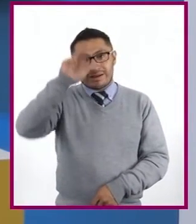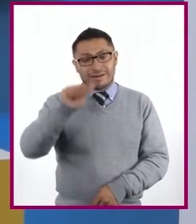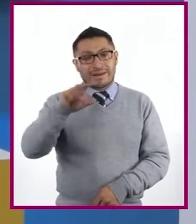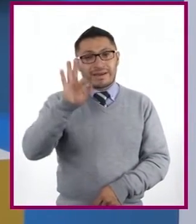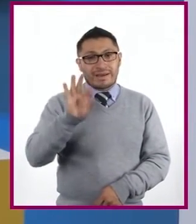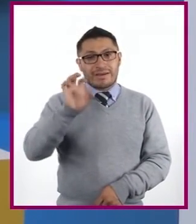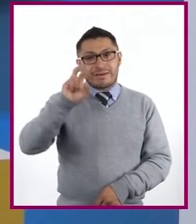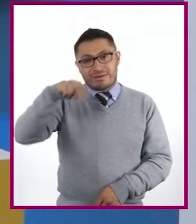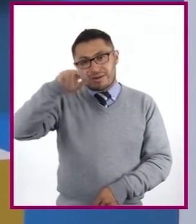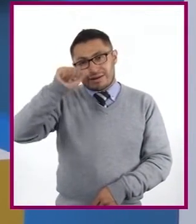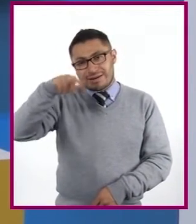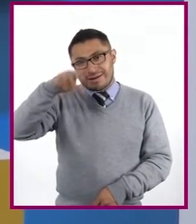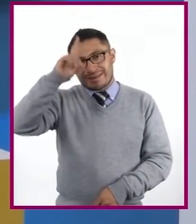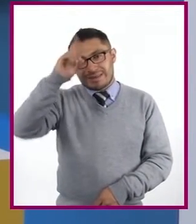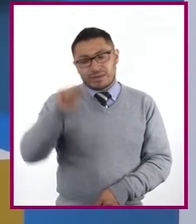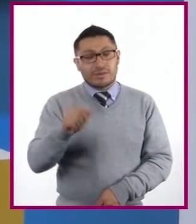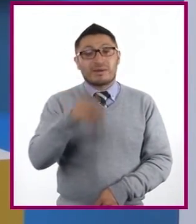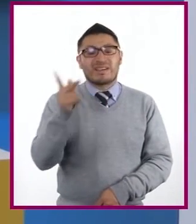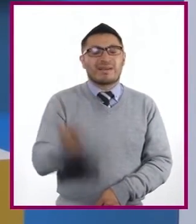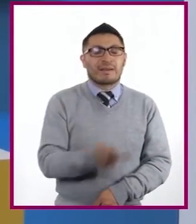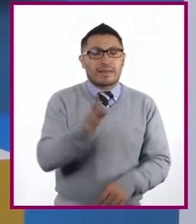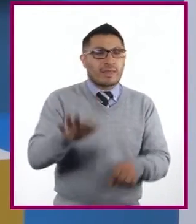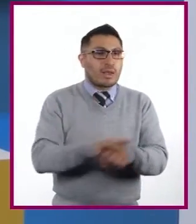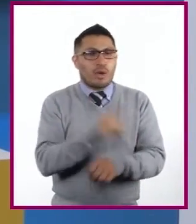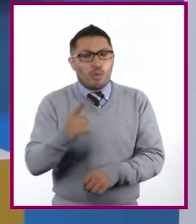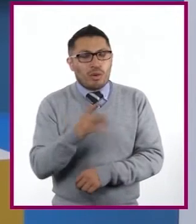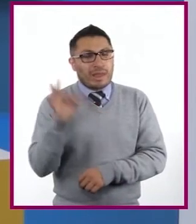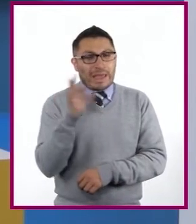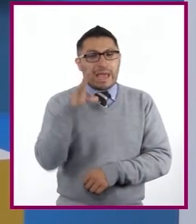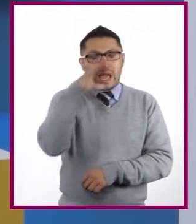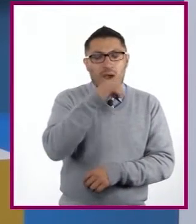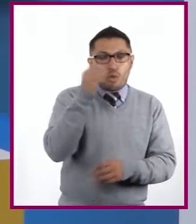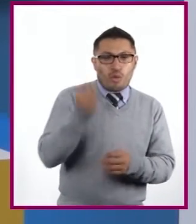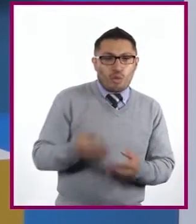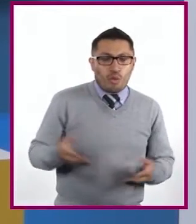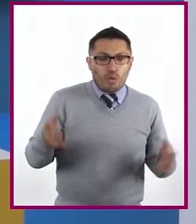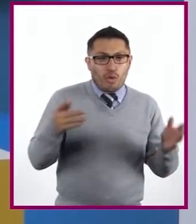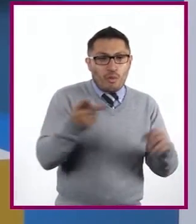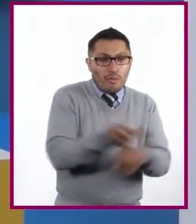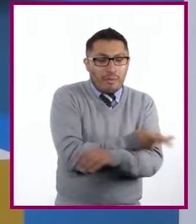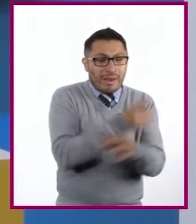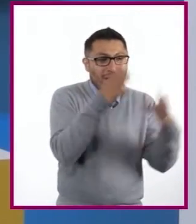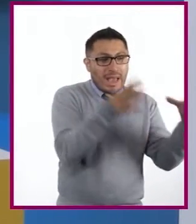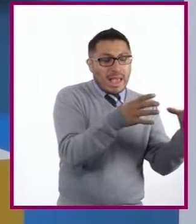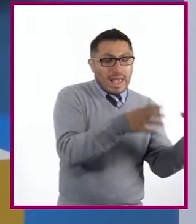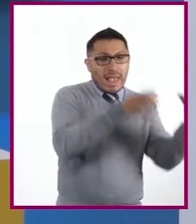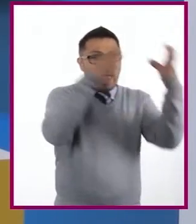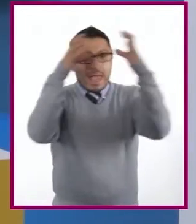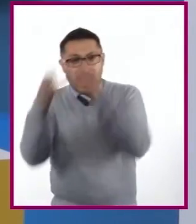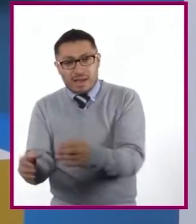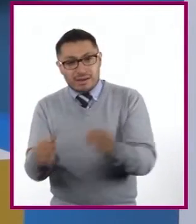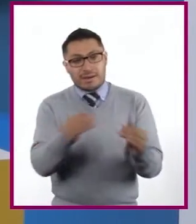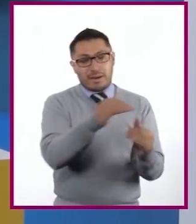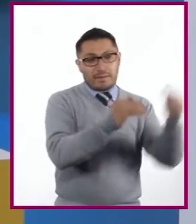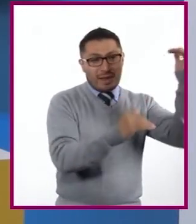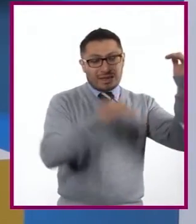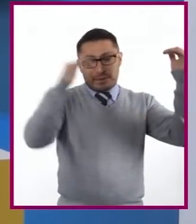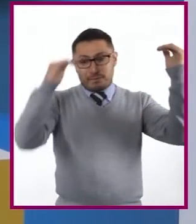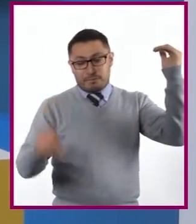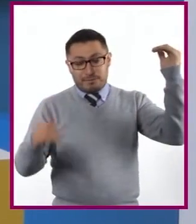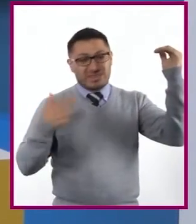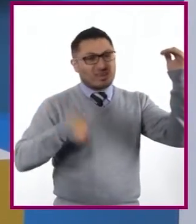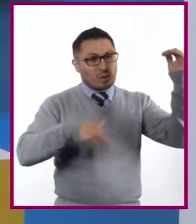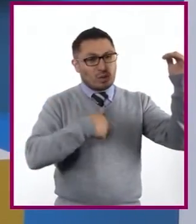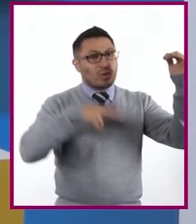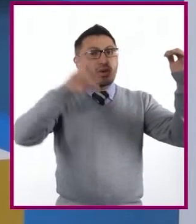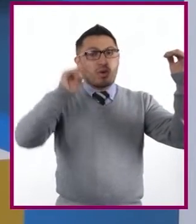Rodríguez nos pregunta: ¿por qué si el calor se transfiere del cuerpo que tiene más temperatura al que tiene menos, nosotros